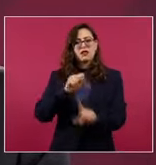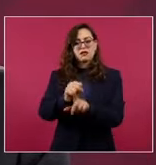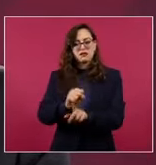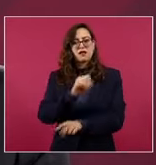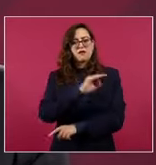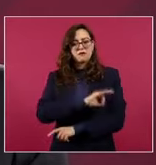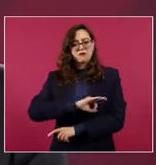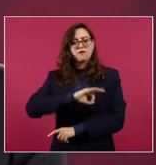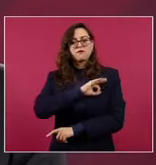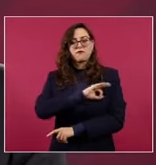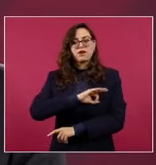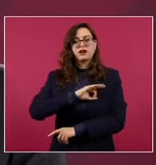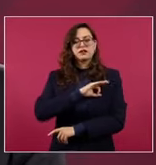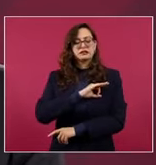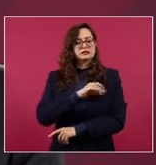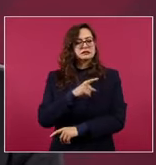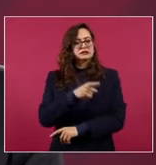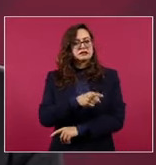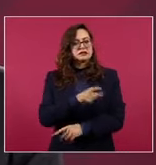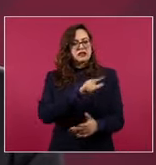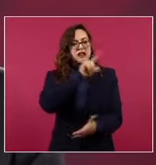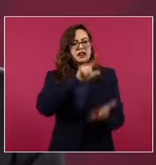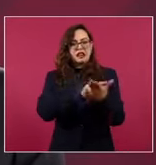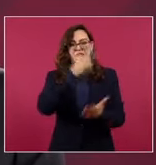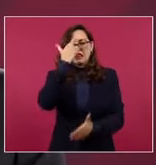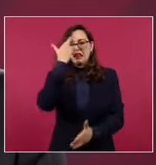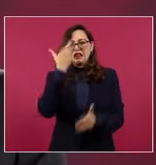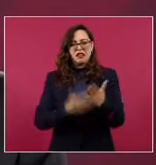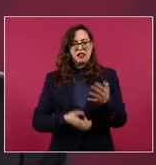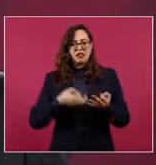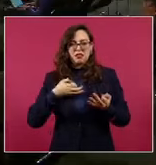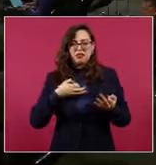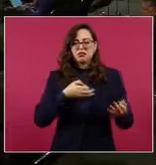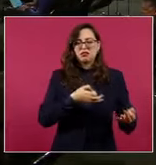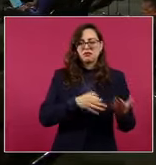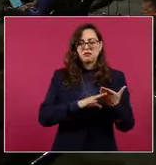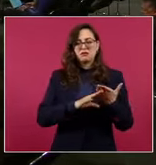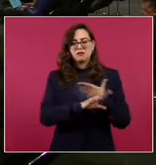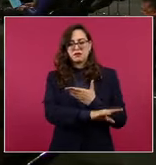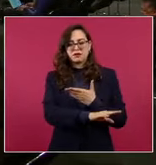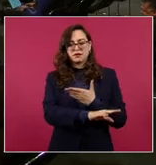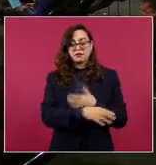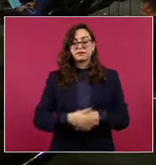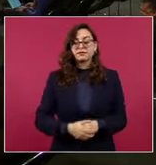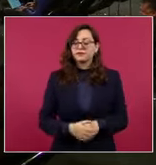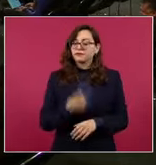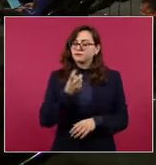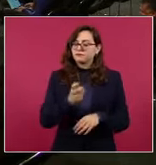caer en el camino de las conductas antisociales. Eso es la base de todo.